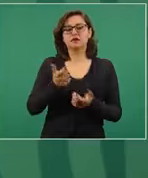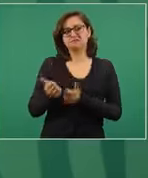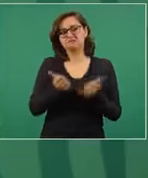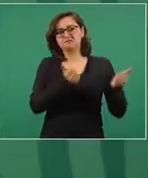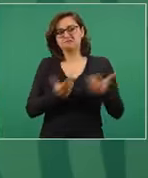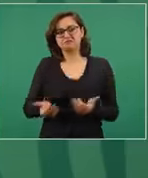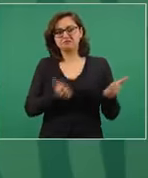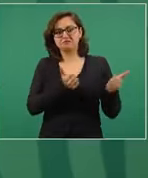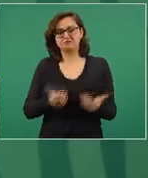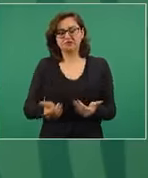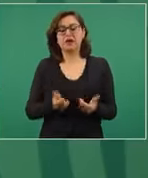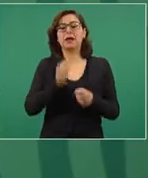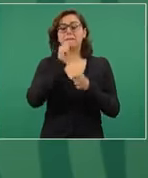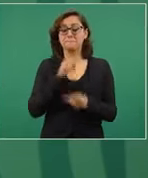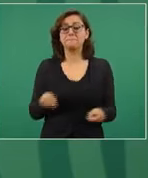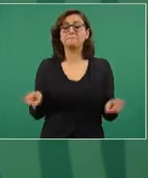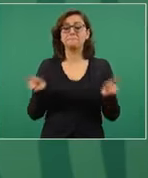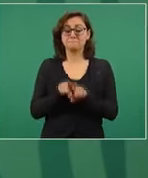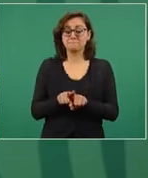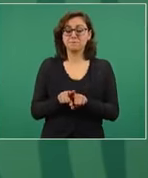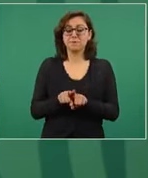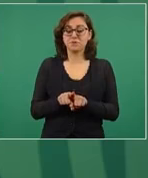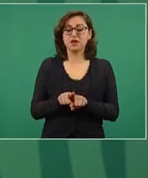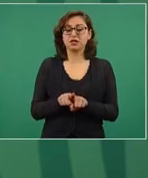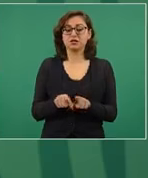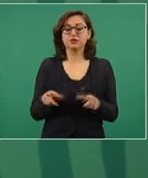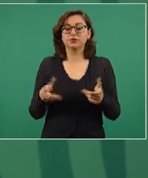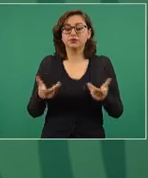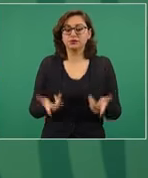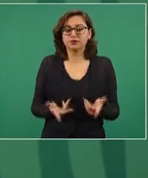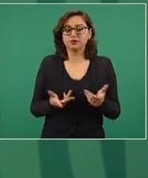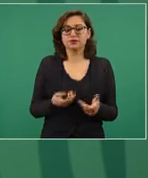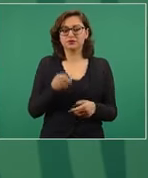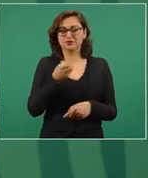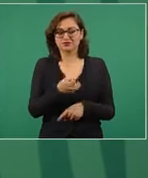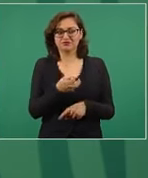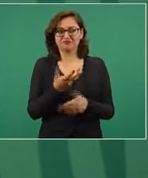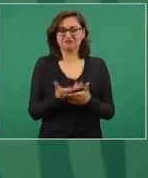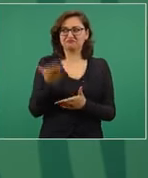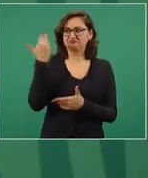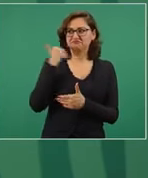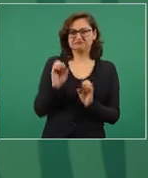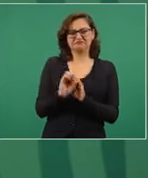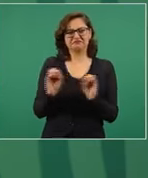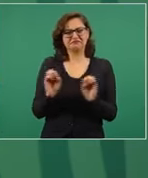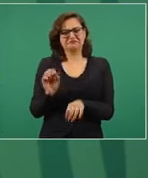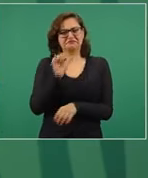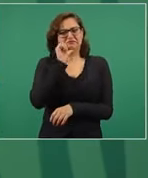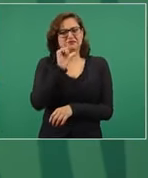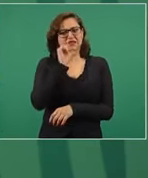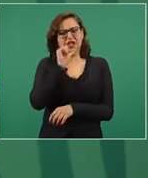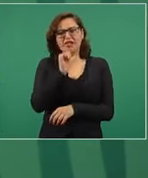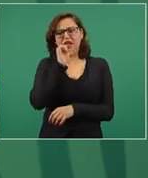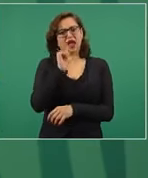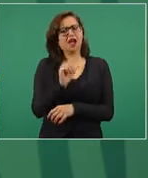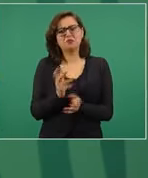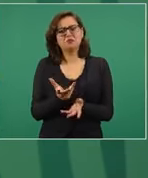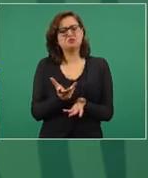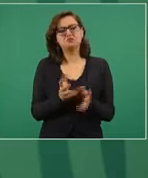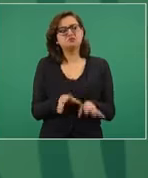como lo mencionaba el señor presidente, estas acciones no se habían presentado, no se aseguraba armamento